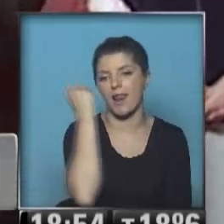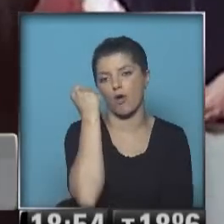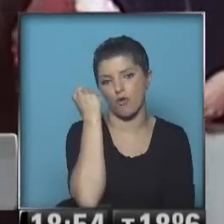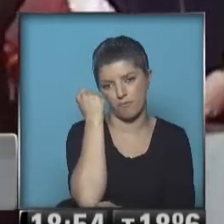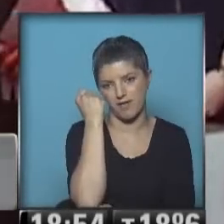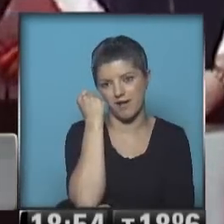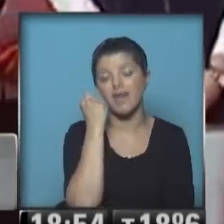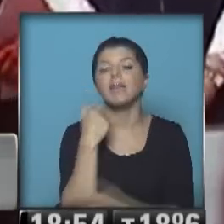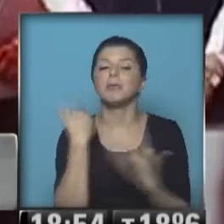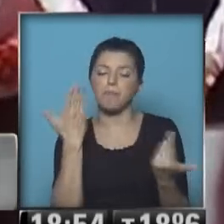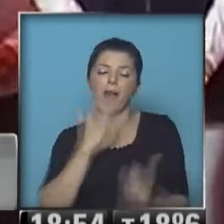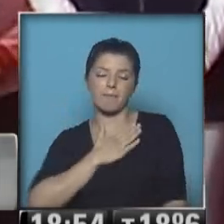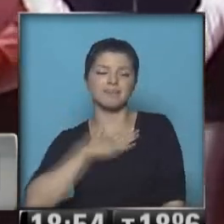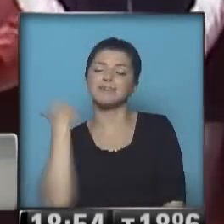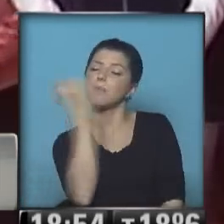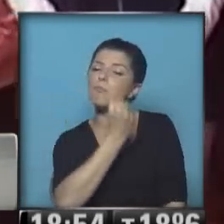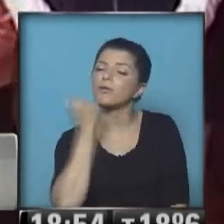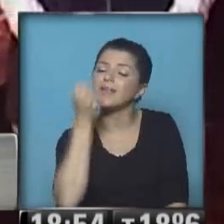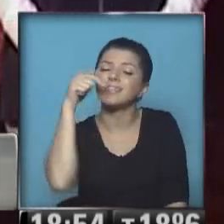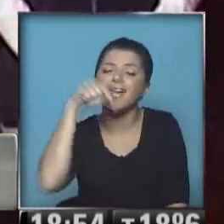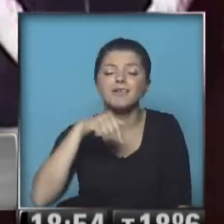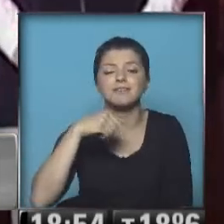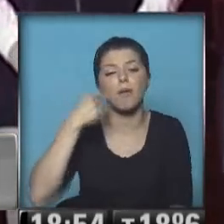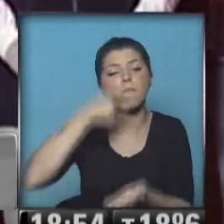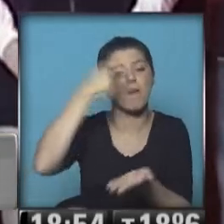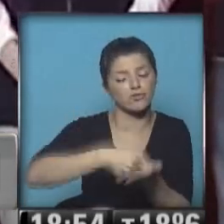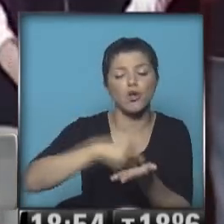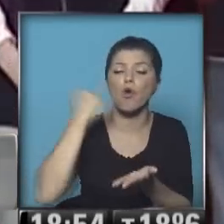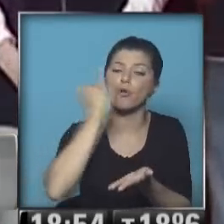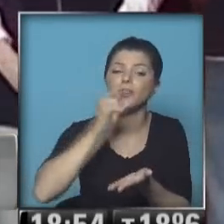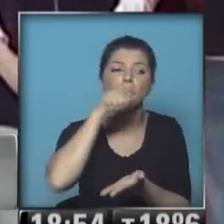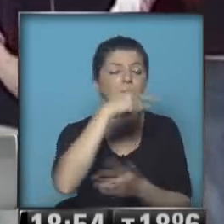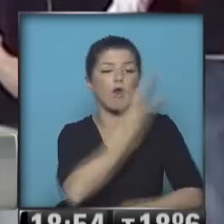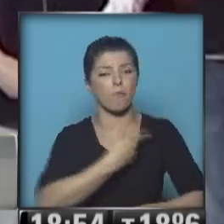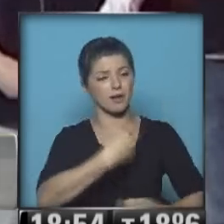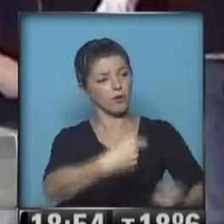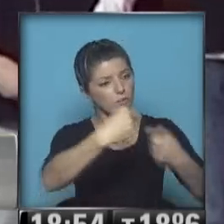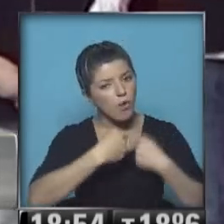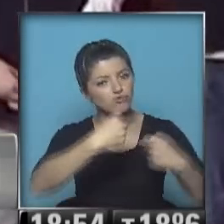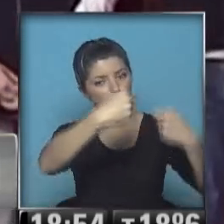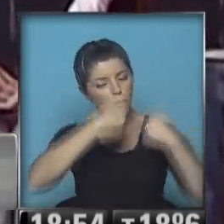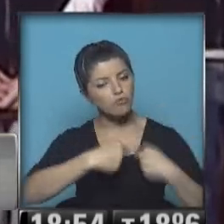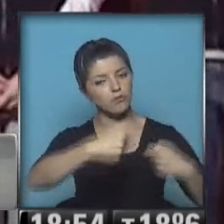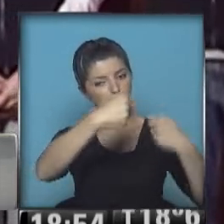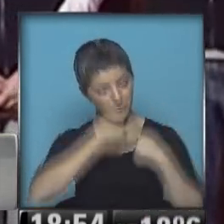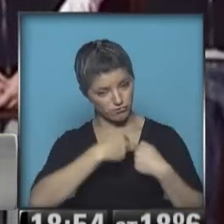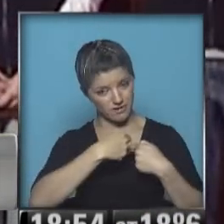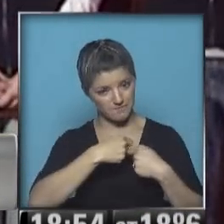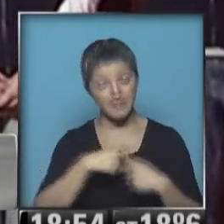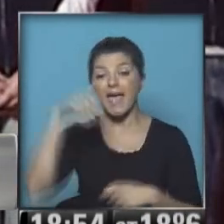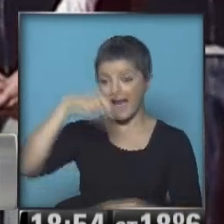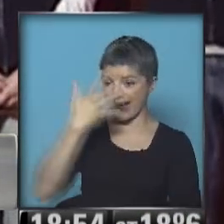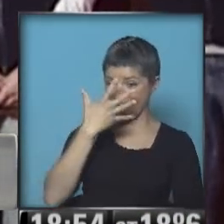señora presidenta, el marcar esta inversión en un gran esfuerzo que viene haciendo el Gobierno Nacional. Acá, 500 metros, nada